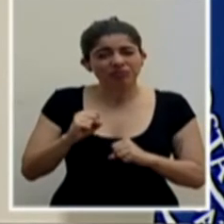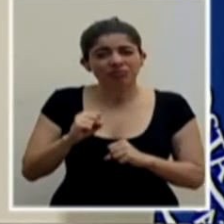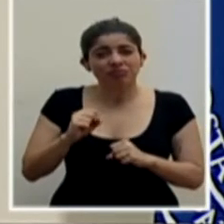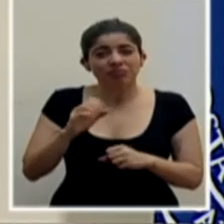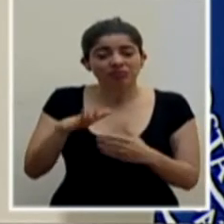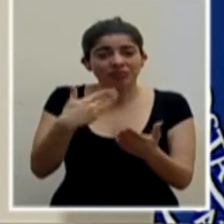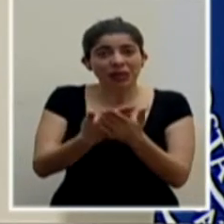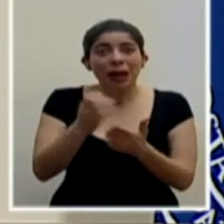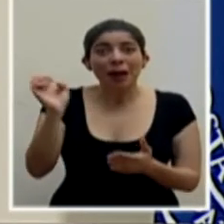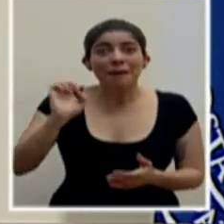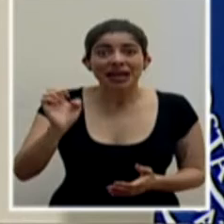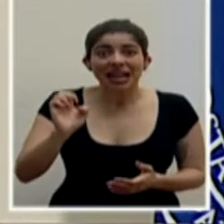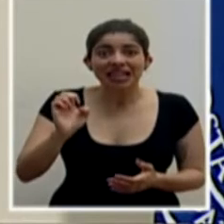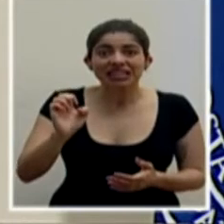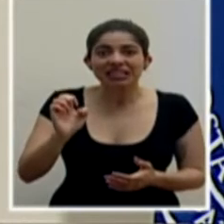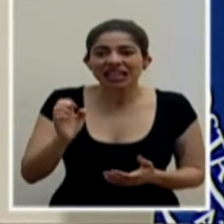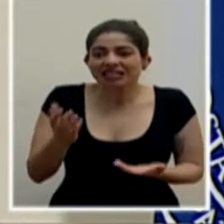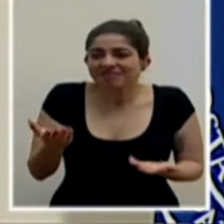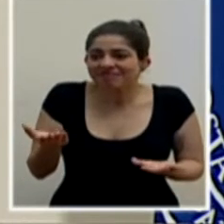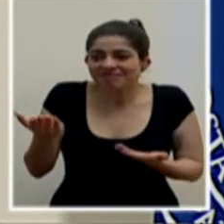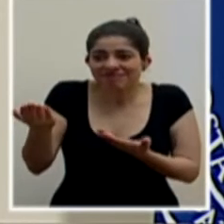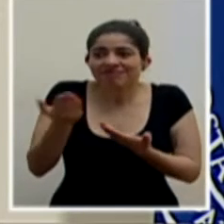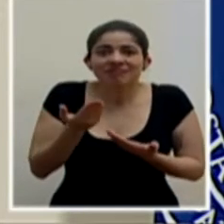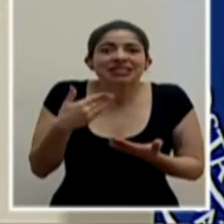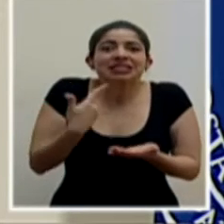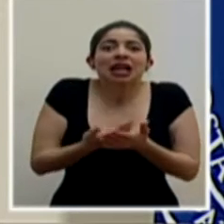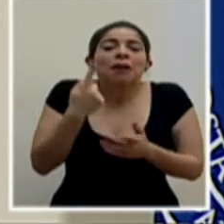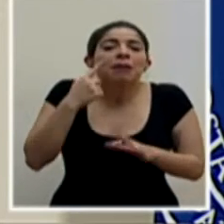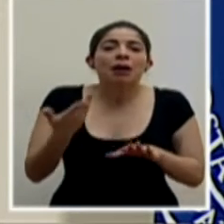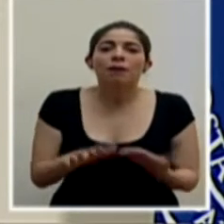de emergencias y prácticamente llegó a morir,